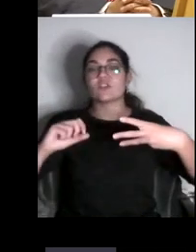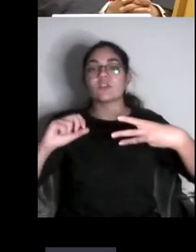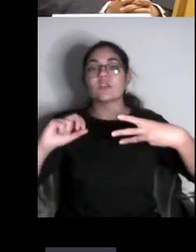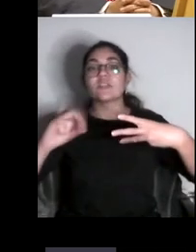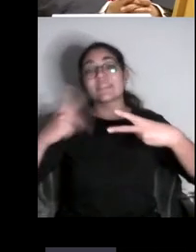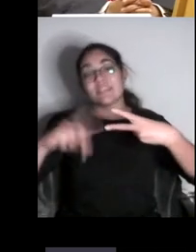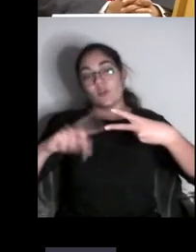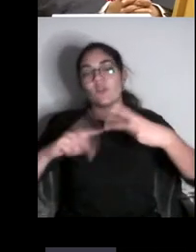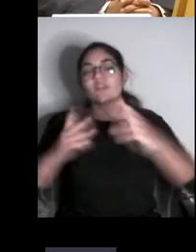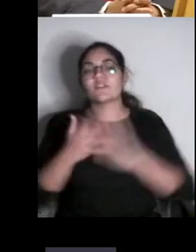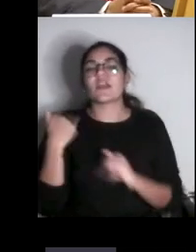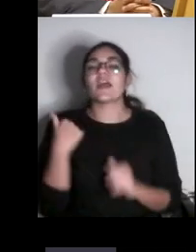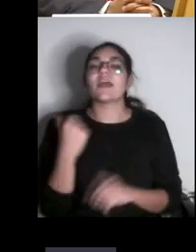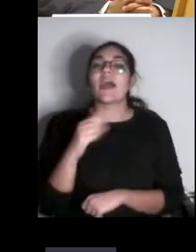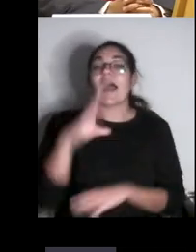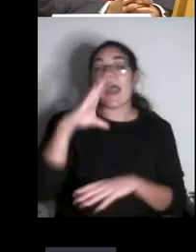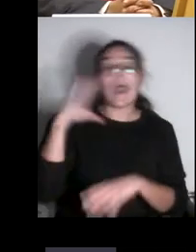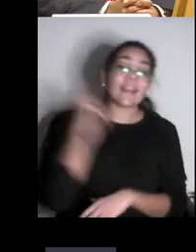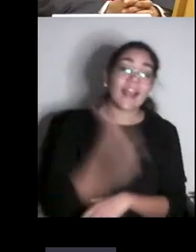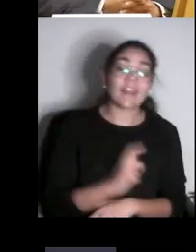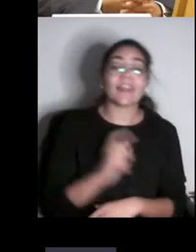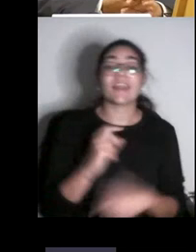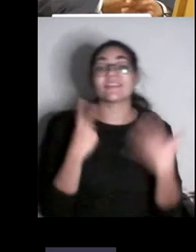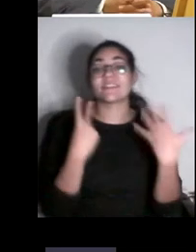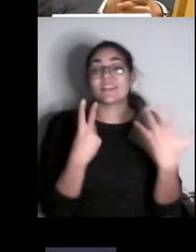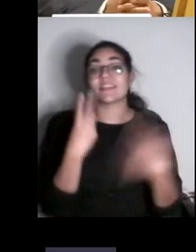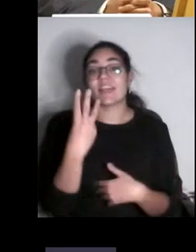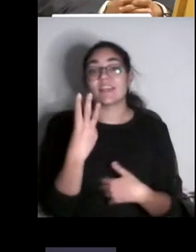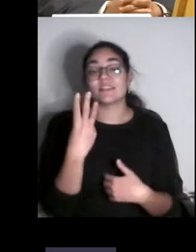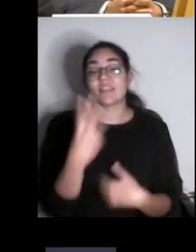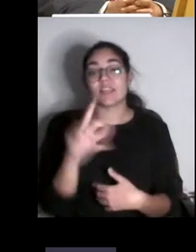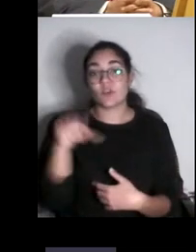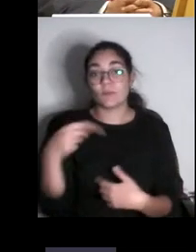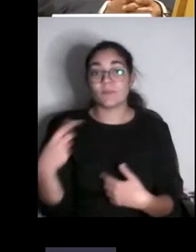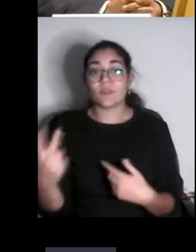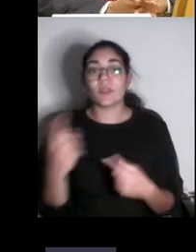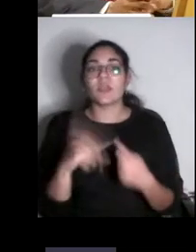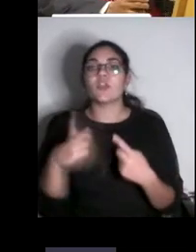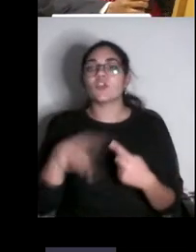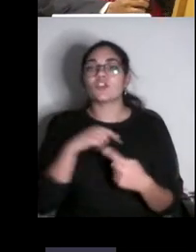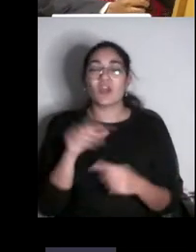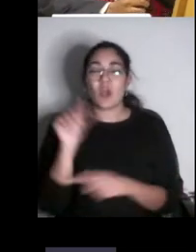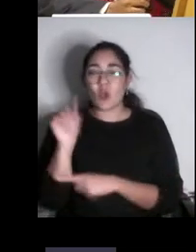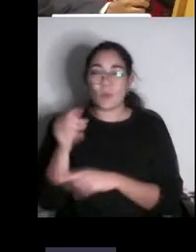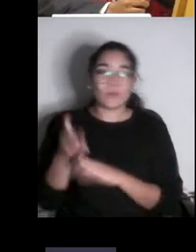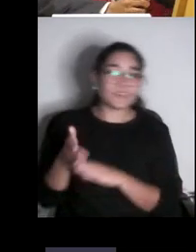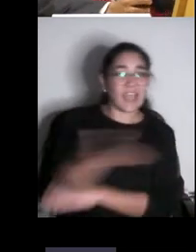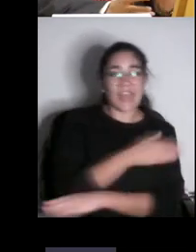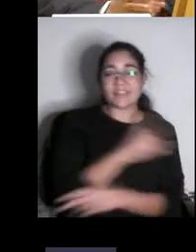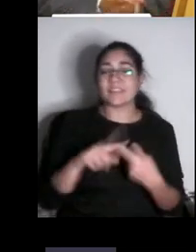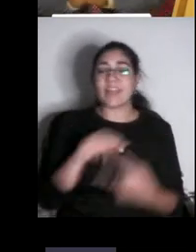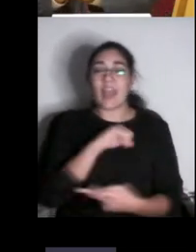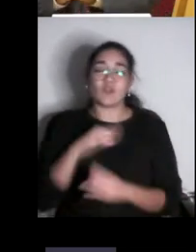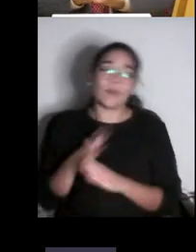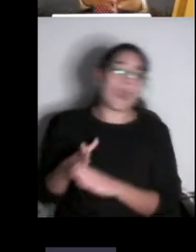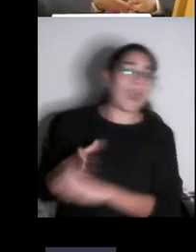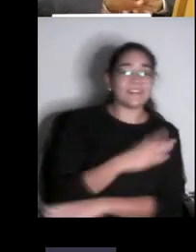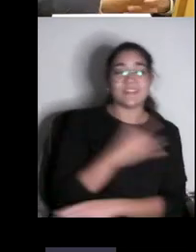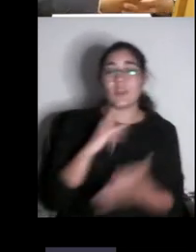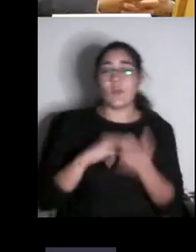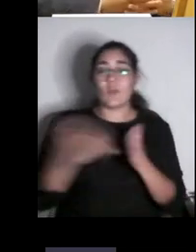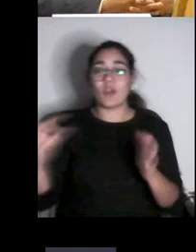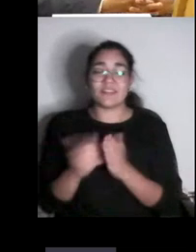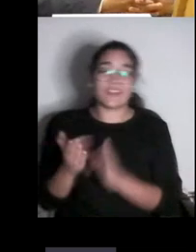tiene un 76,7%, y la de Juan Carlos sería la segunda por delante de la Autónoma, de la Carlos III, de la Complutense o de la Politécnica. Si vamos por